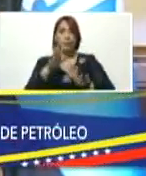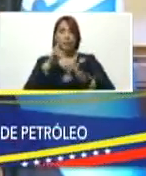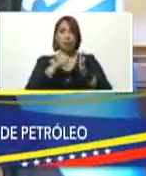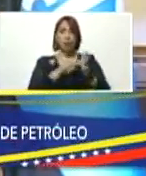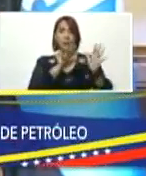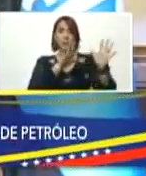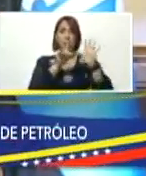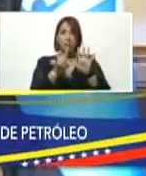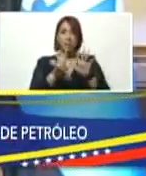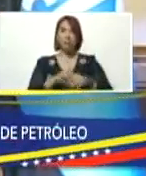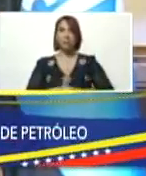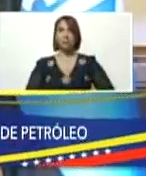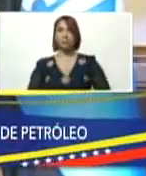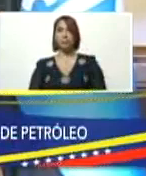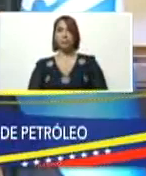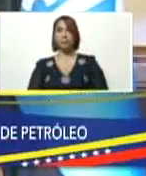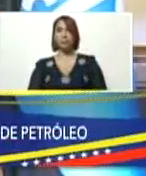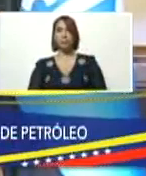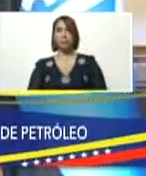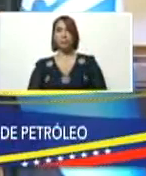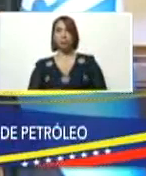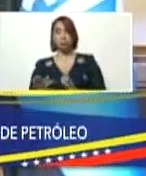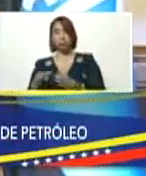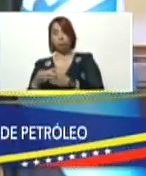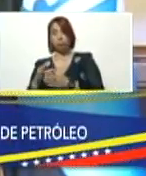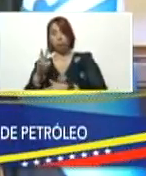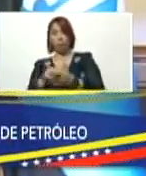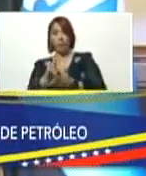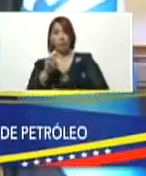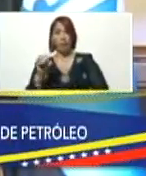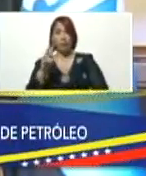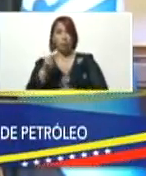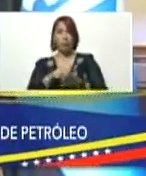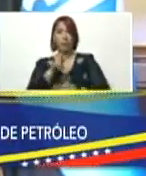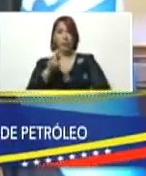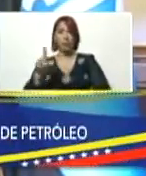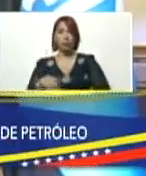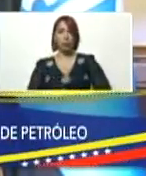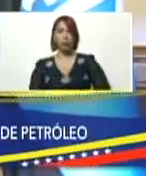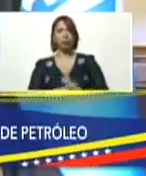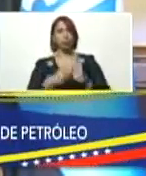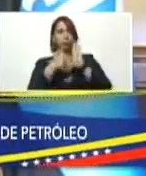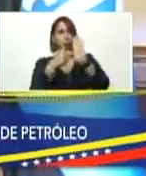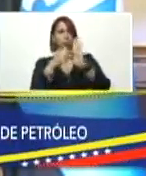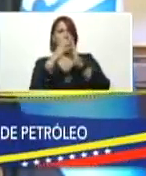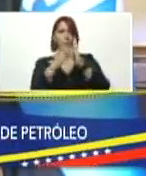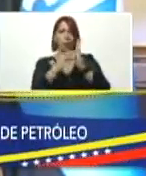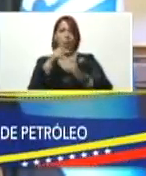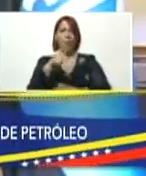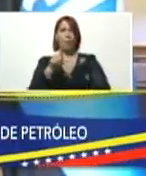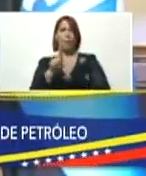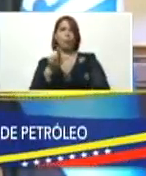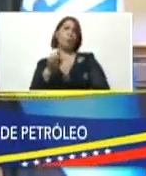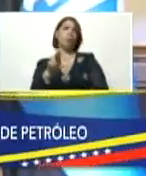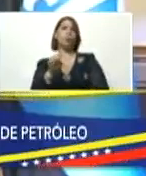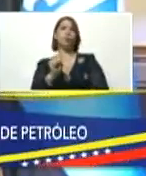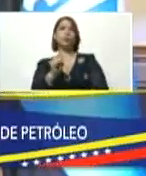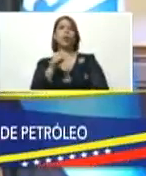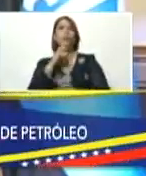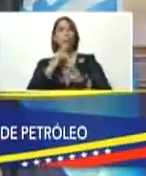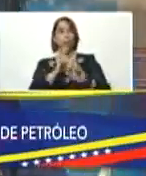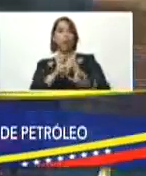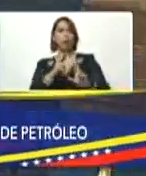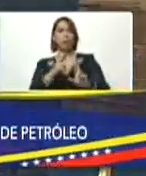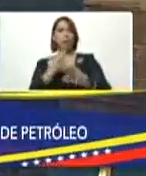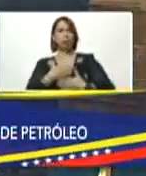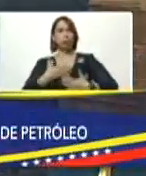2015-2016 y en el momento 2020-2021, se demostró que la OPEP Plus es la respuesta